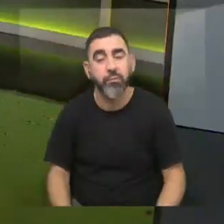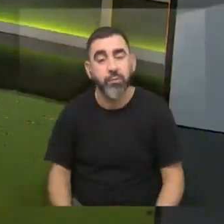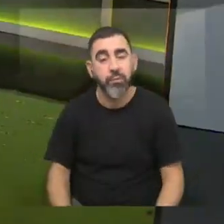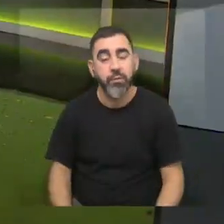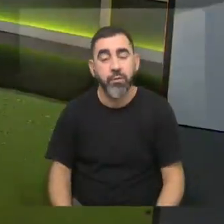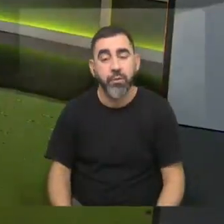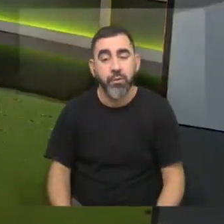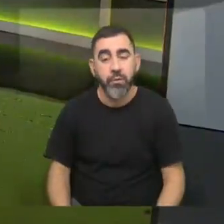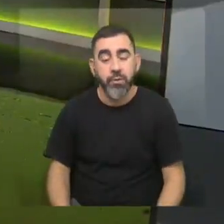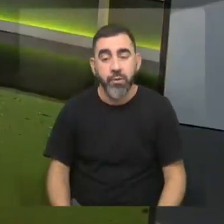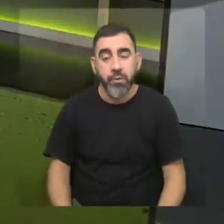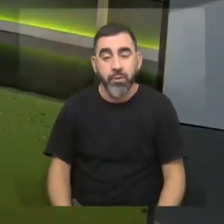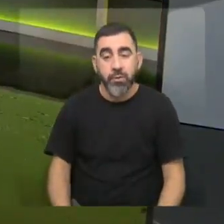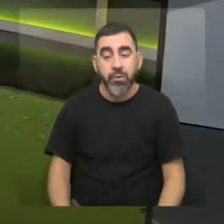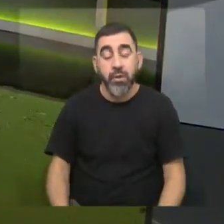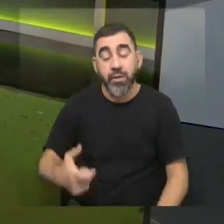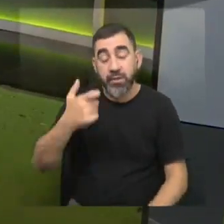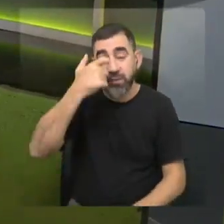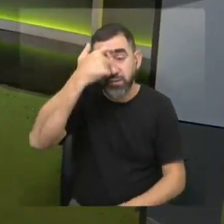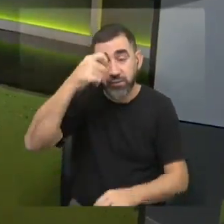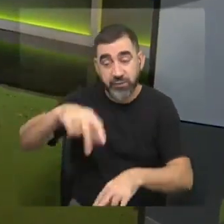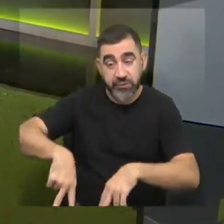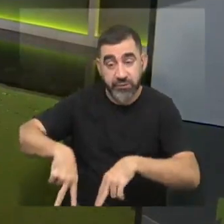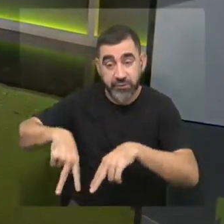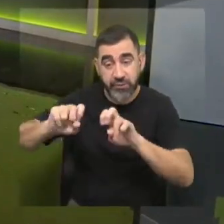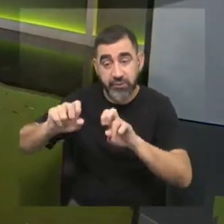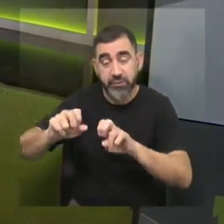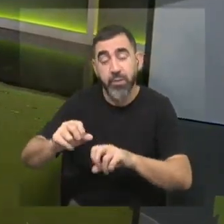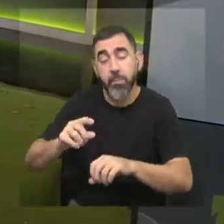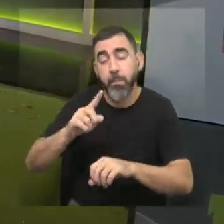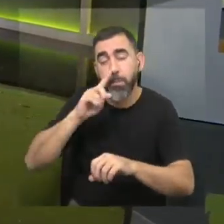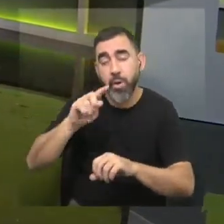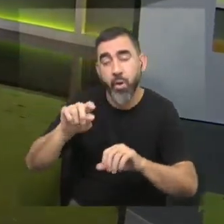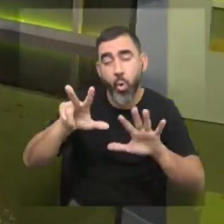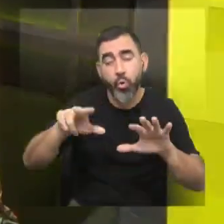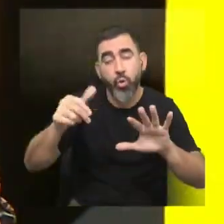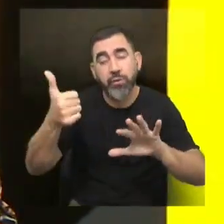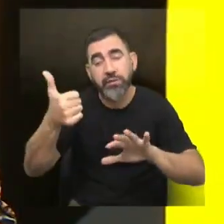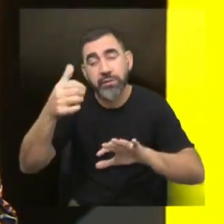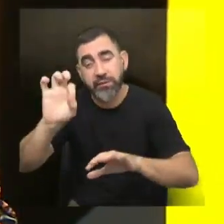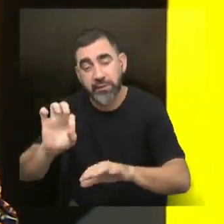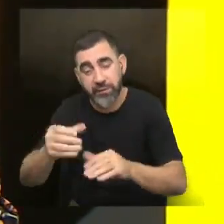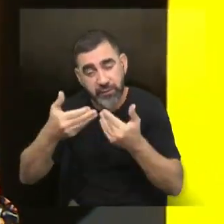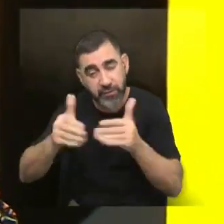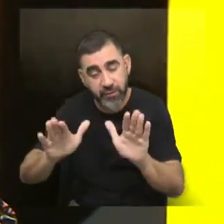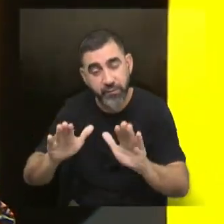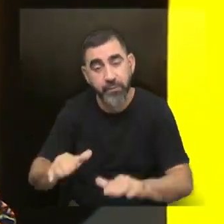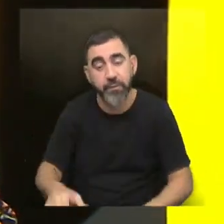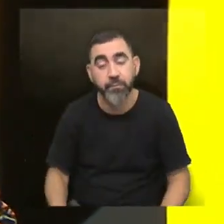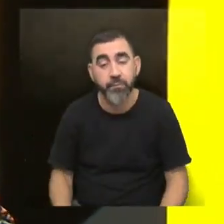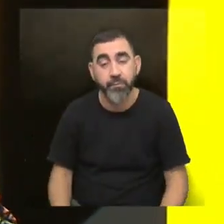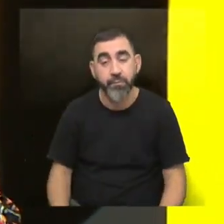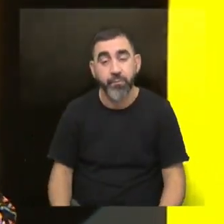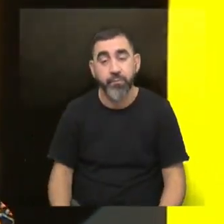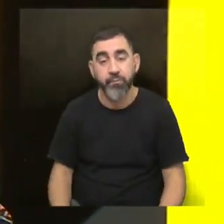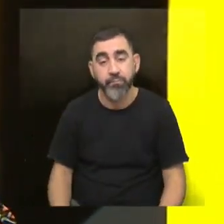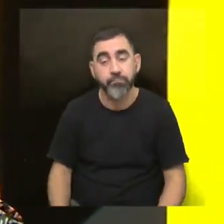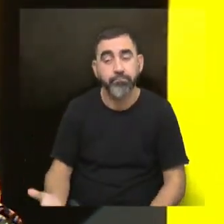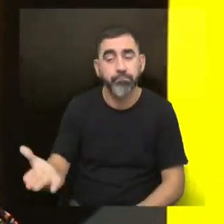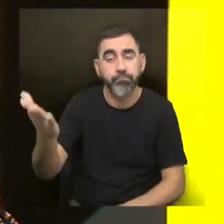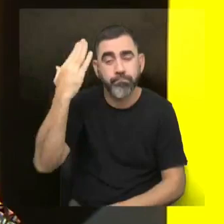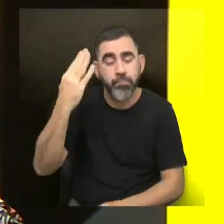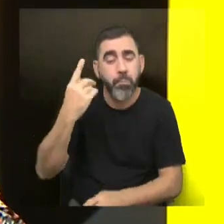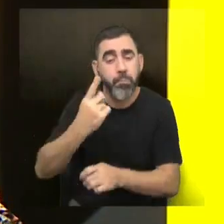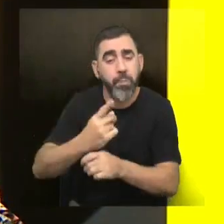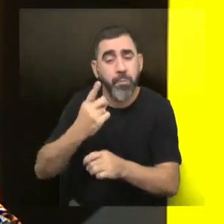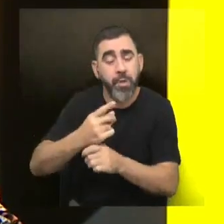es un resultado de la ciencia que empezó allá en 1860 y que viene de cuando se empezaron a construir las